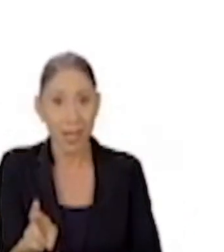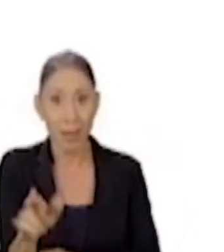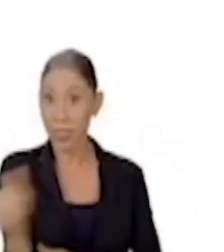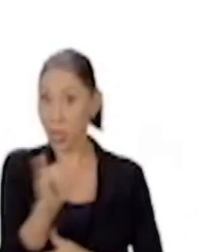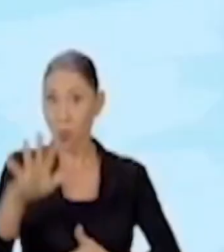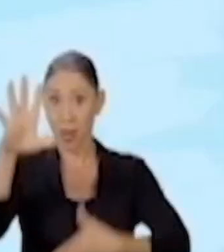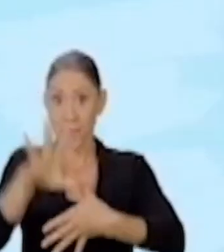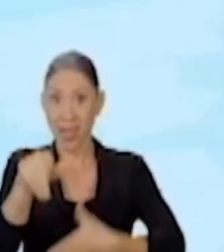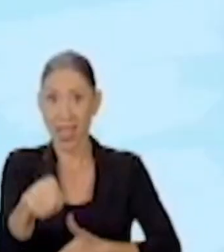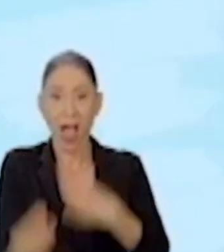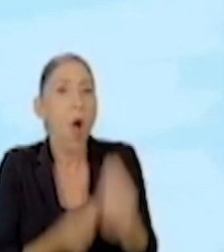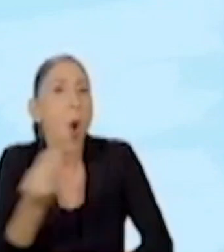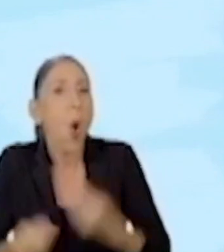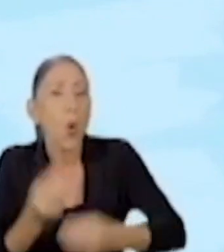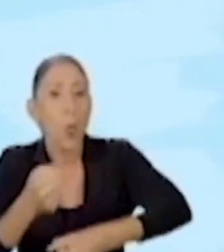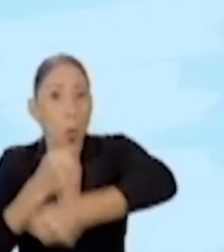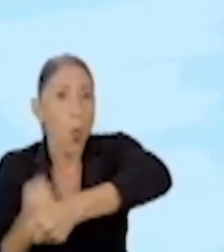Bicentenario